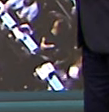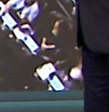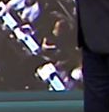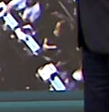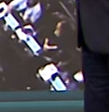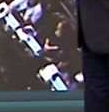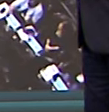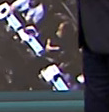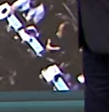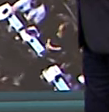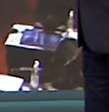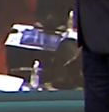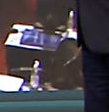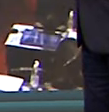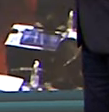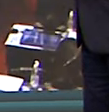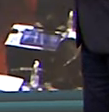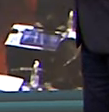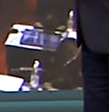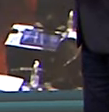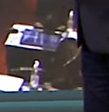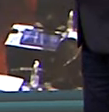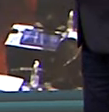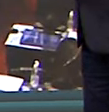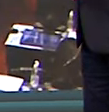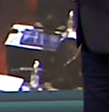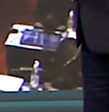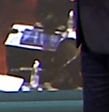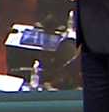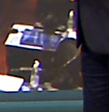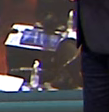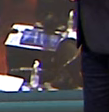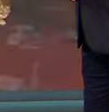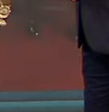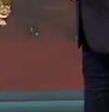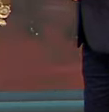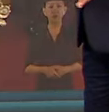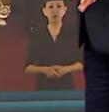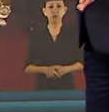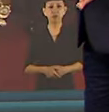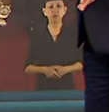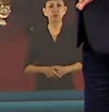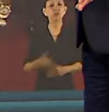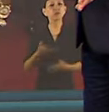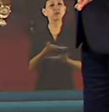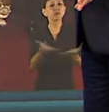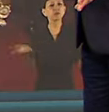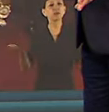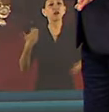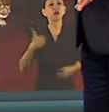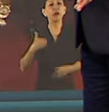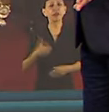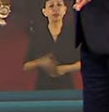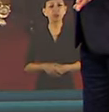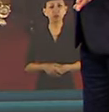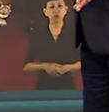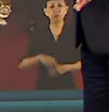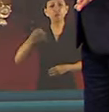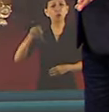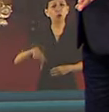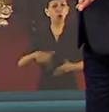Ah no lo mandaron no no mandaron ningún proyecto dice que por ahí lo mandan hoy porque habían dicho que lo mandaban hoy a